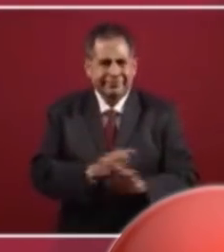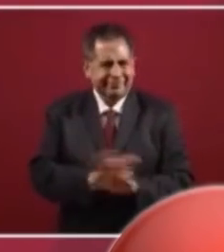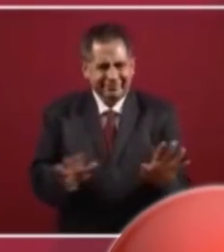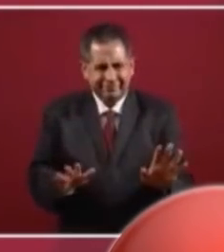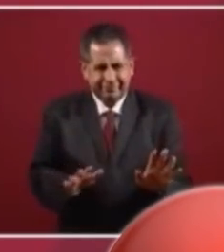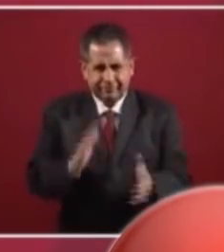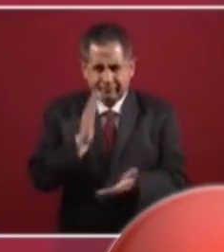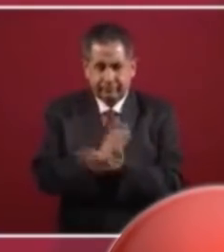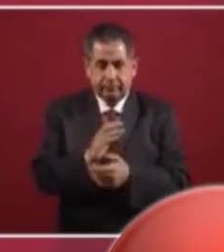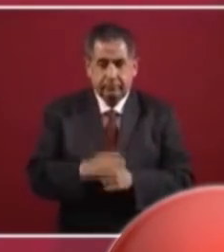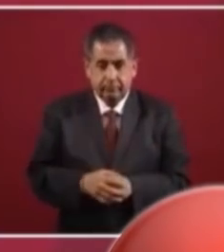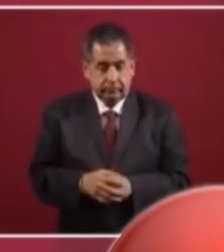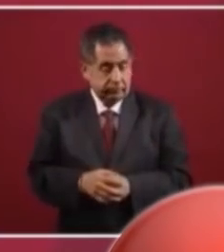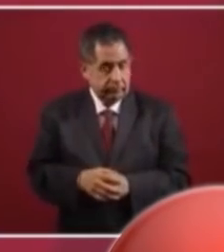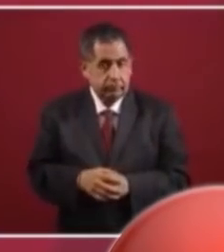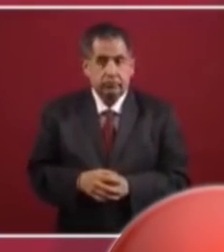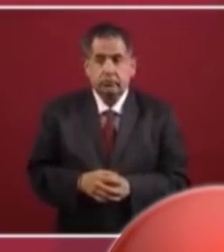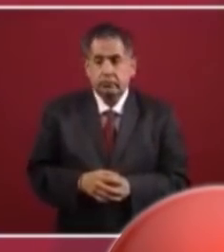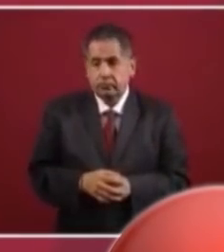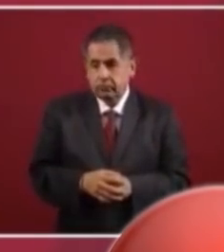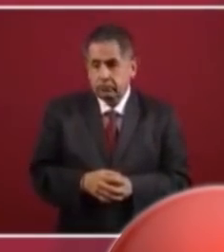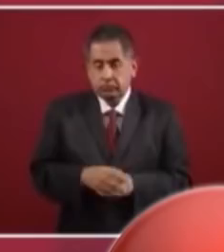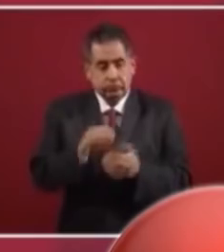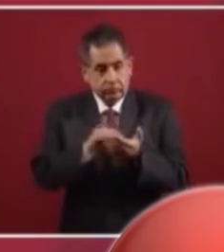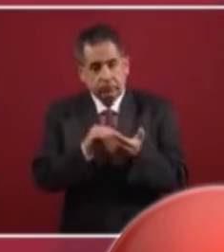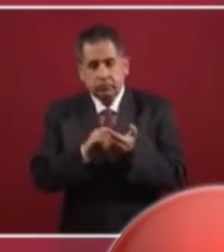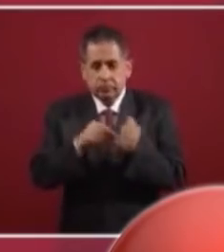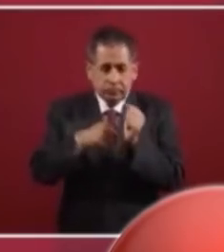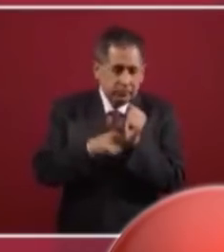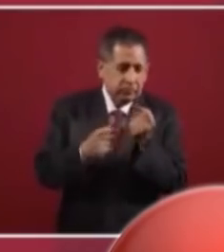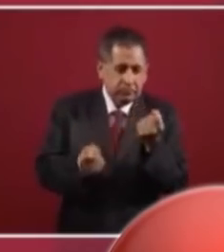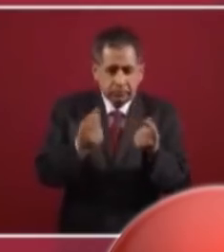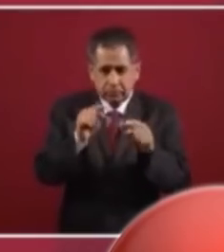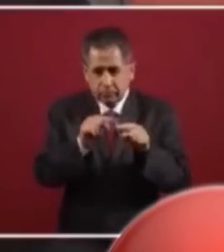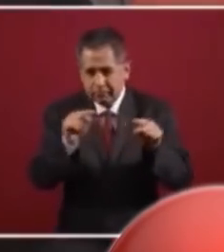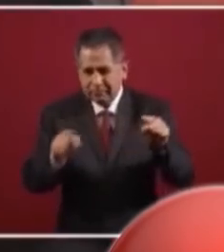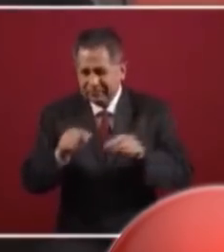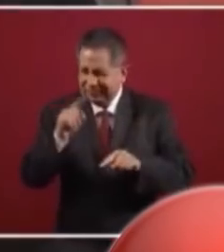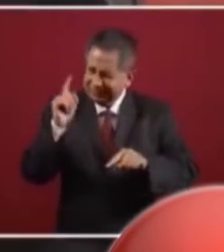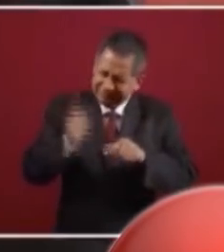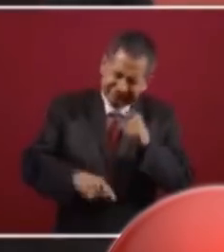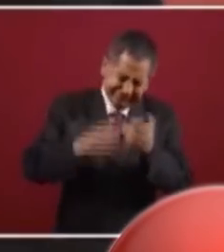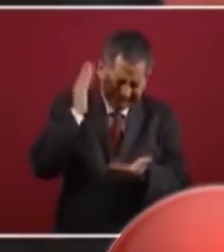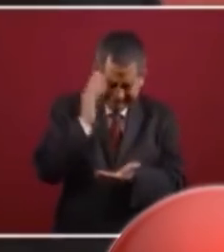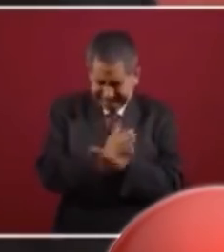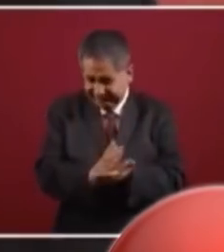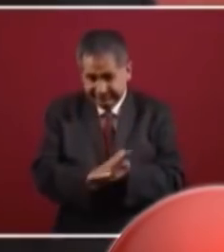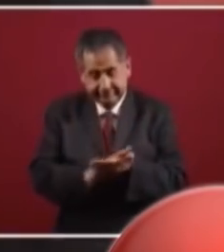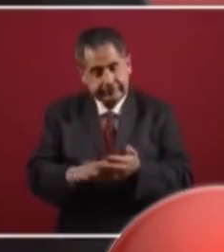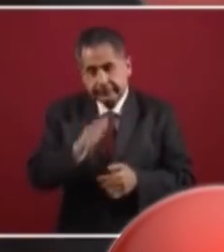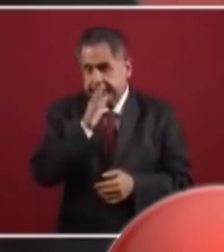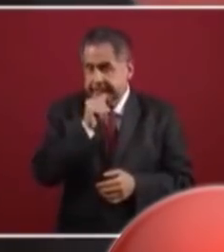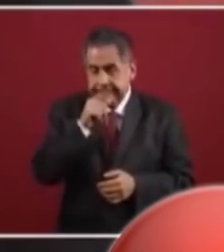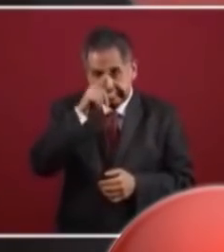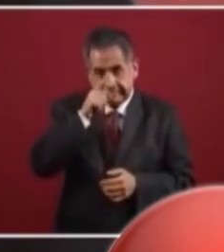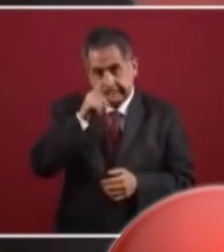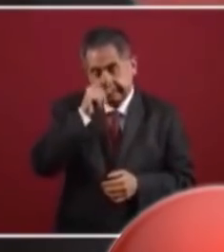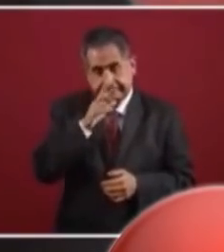todavía este sigue habiendo no hemos podido erradicarlo por completo